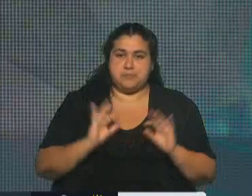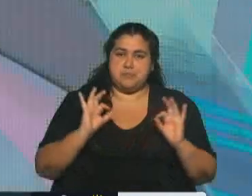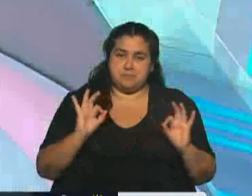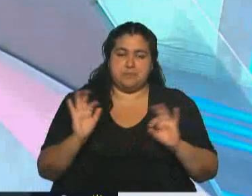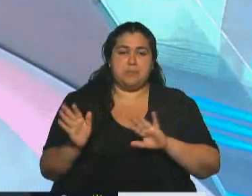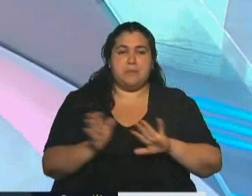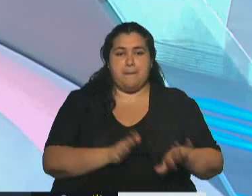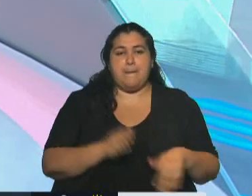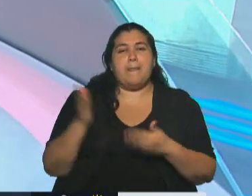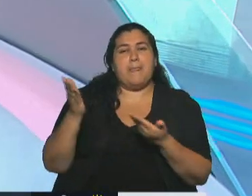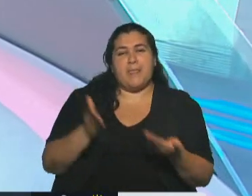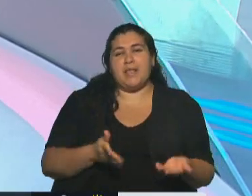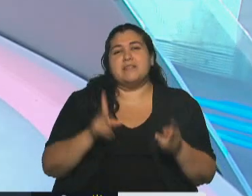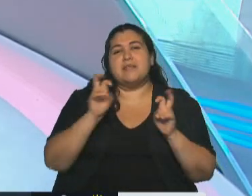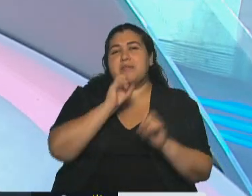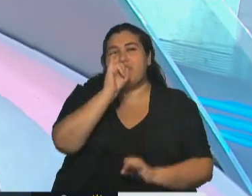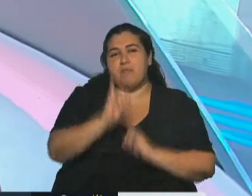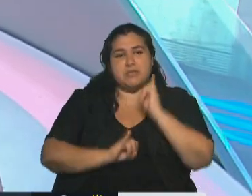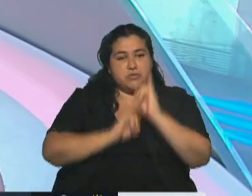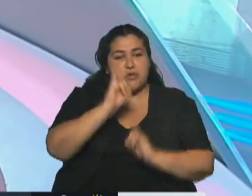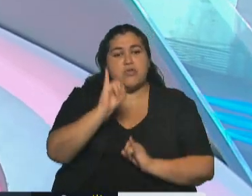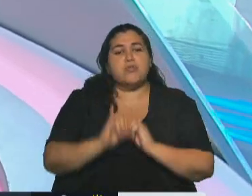Bueno, Ever, más allá de esta información,